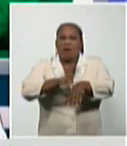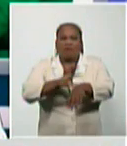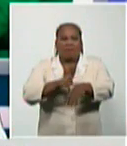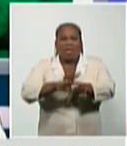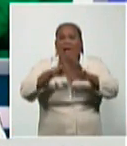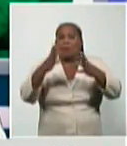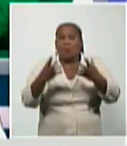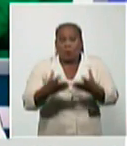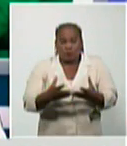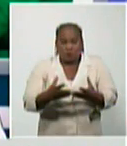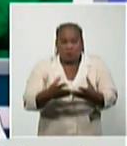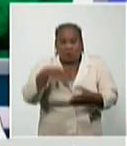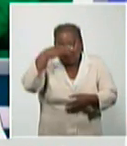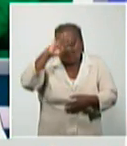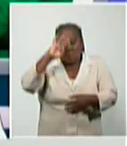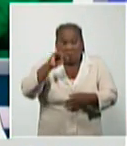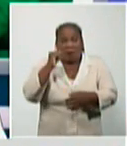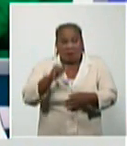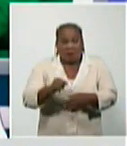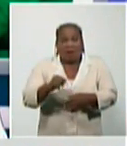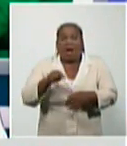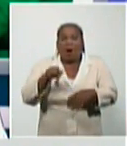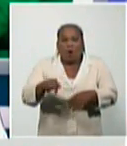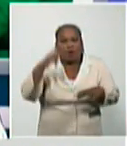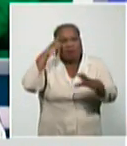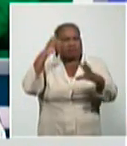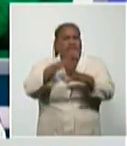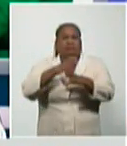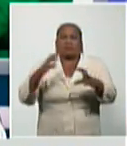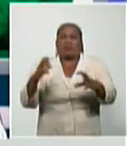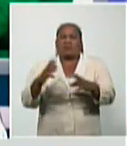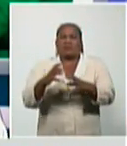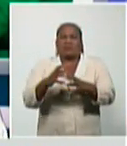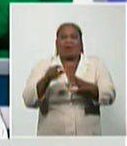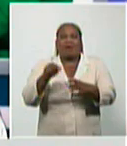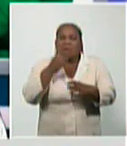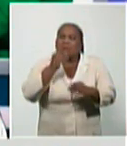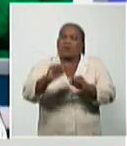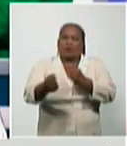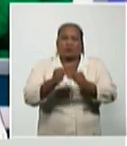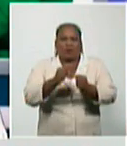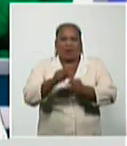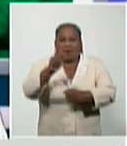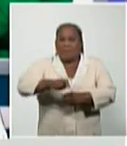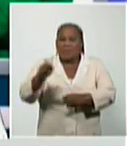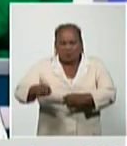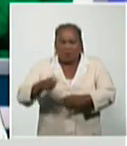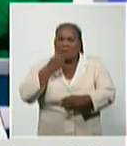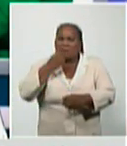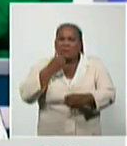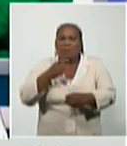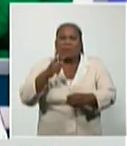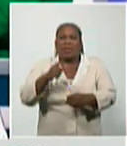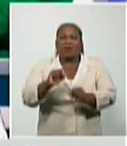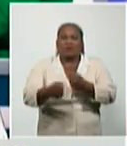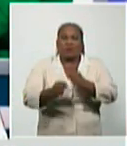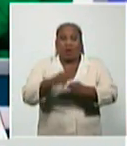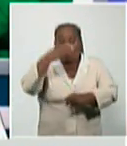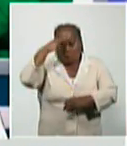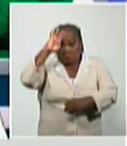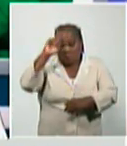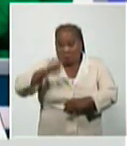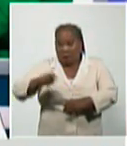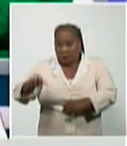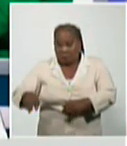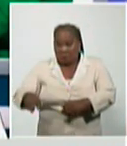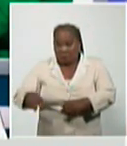y menos ahora con toda la ciencia que existe, no pueda controlarla. Y los cubanos vamos a controlarla